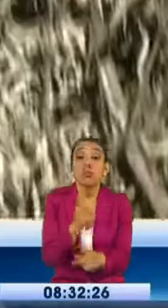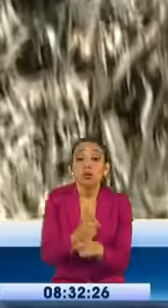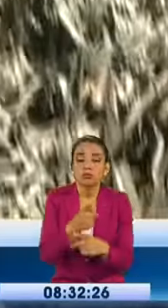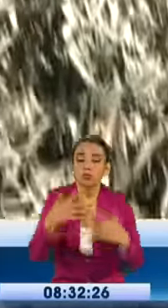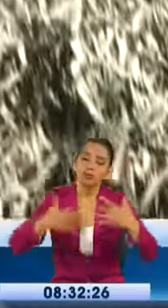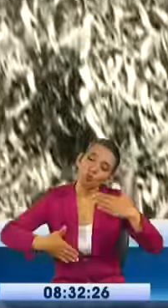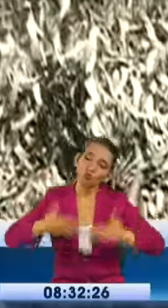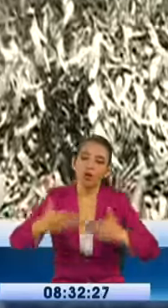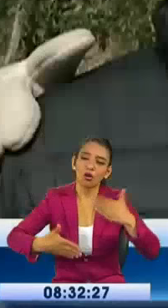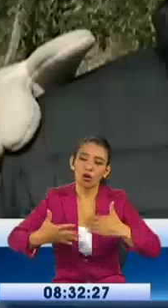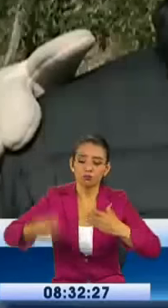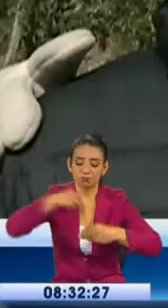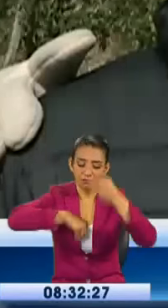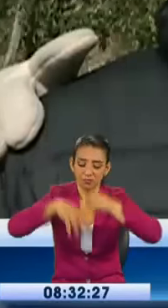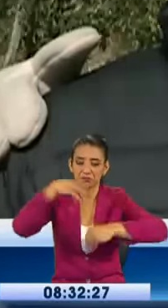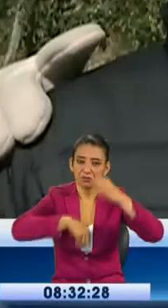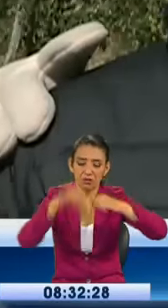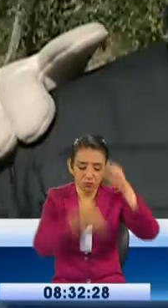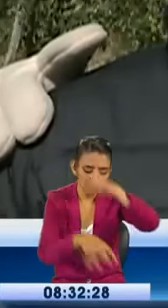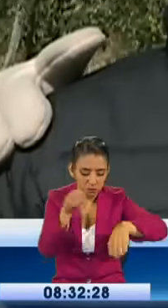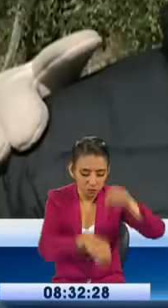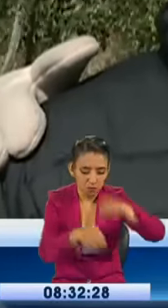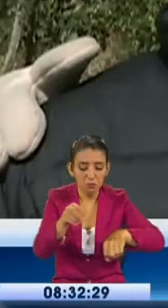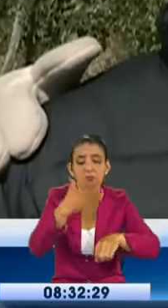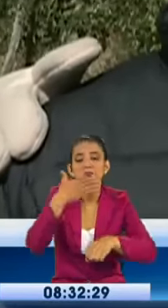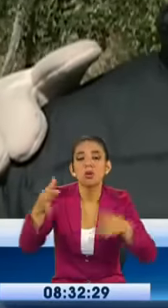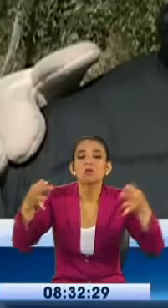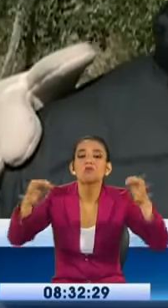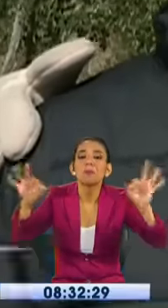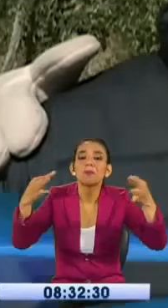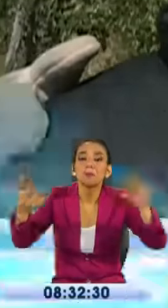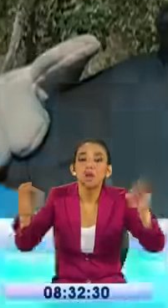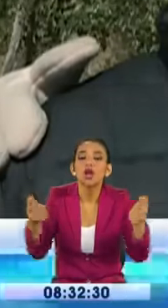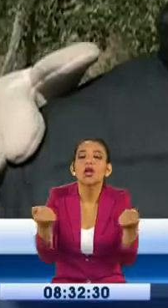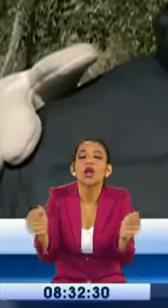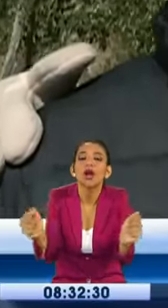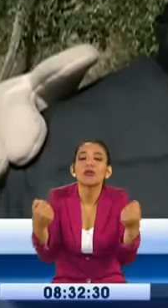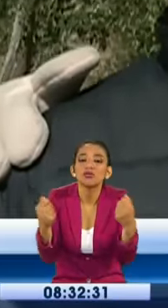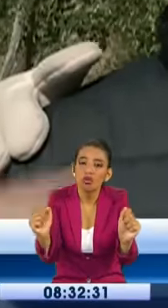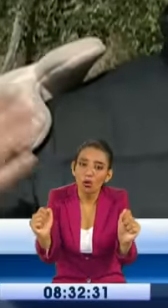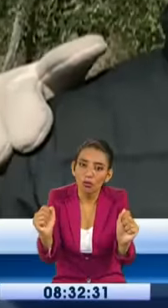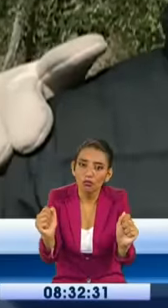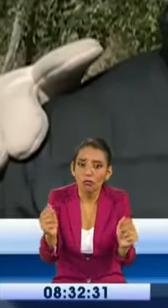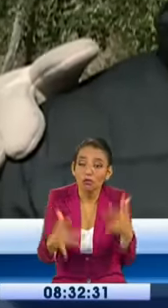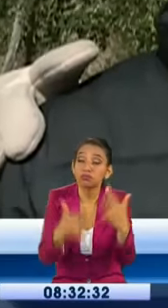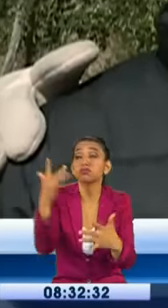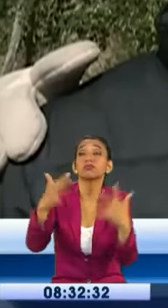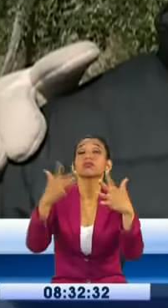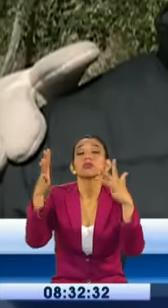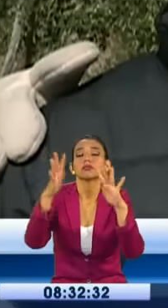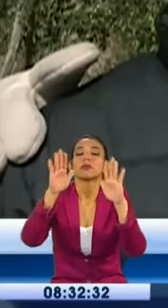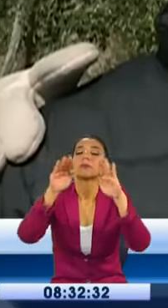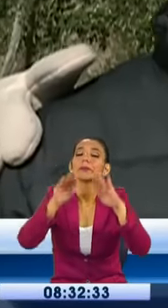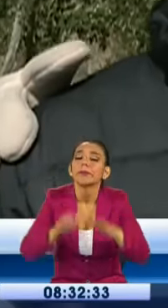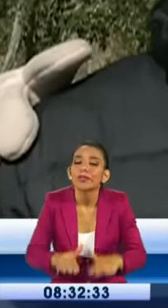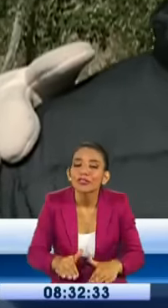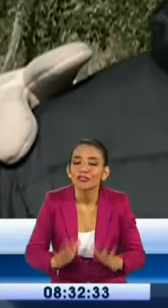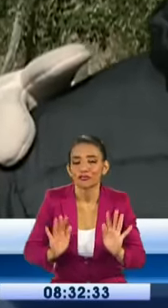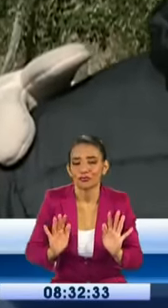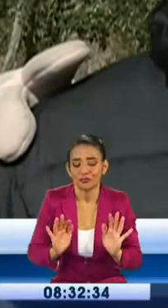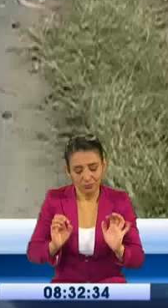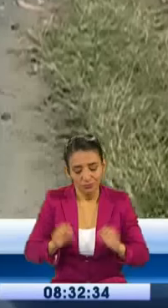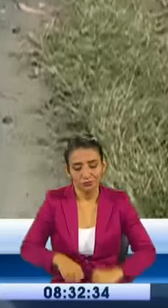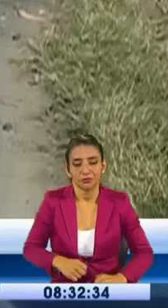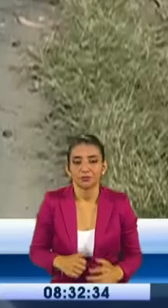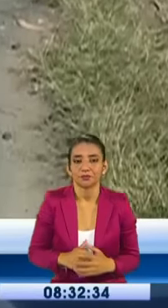es un punto decisivo. Utilizar papel o cartón, porque el tiempo de combustión es menor y la emisión de gases al aire sería